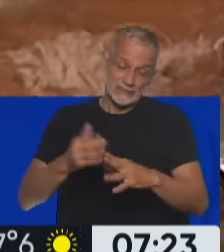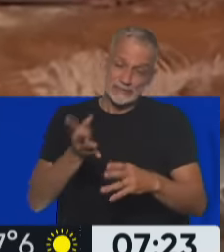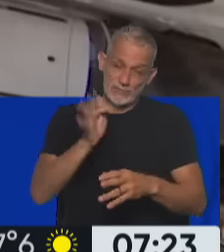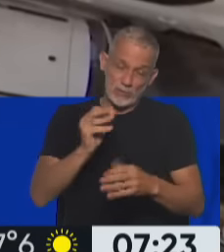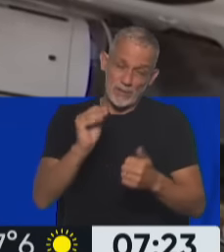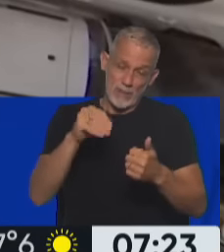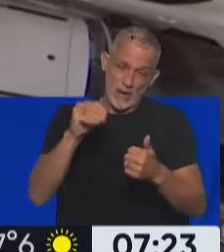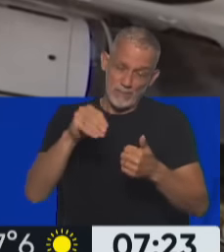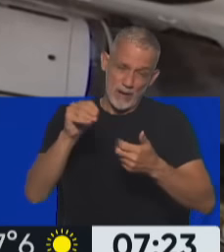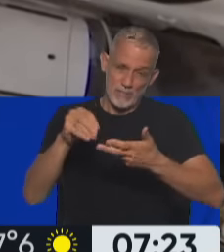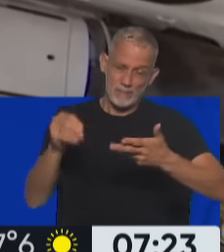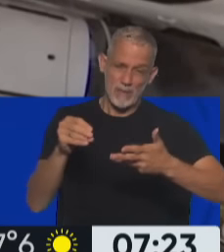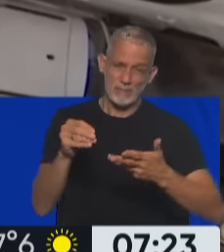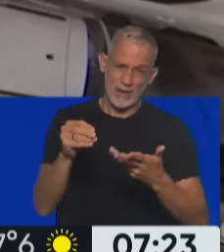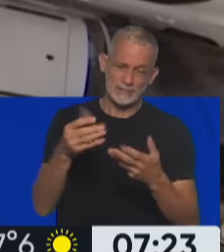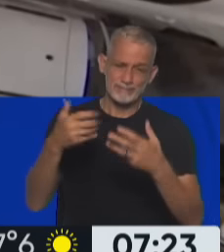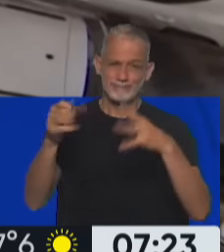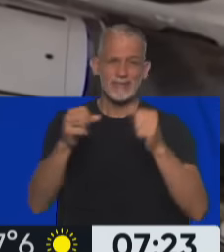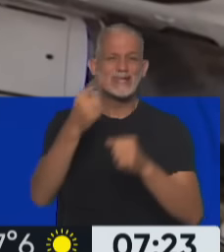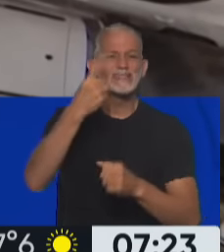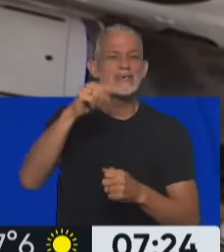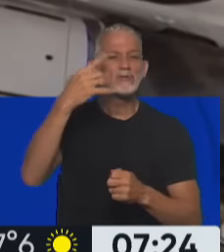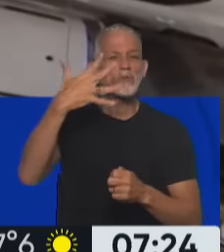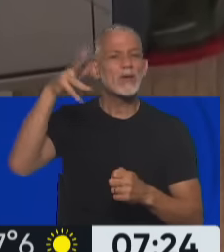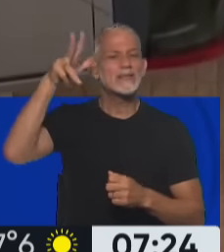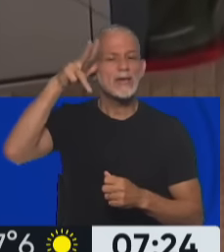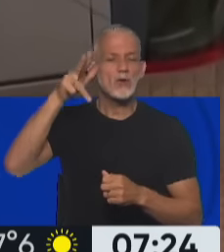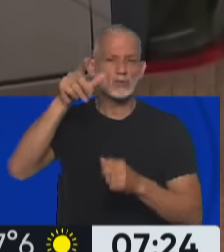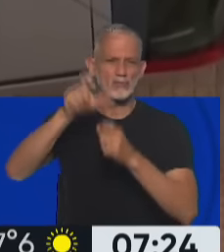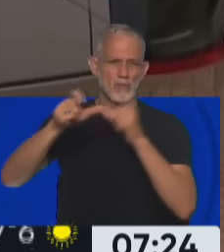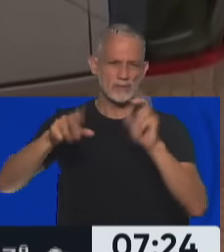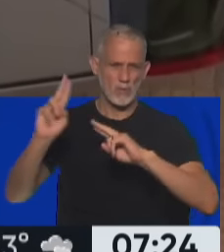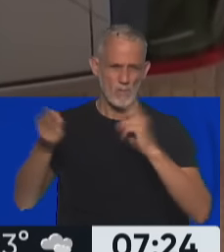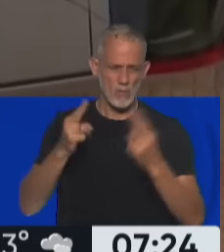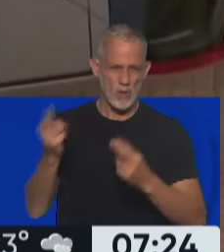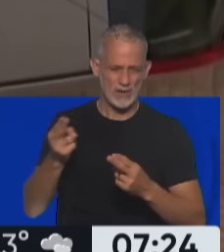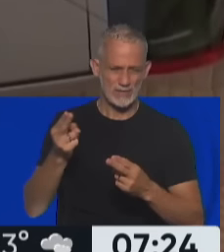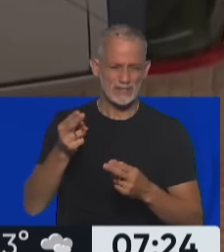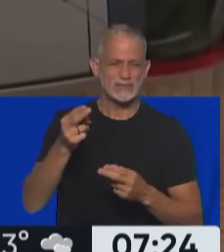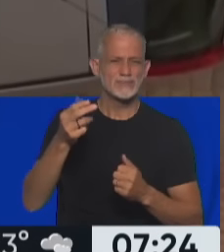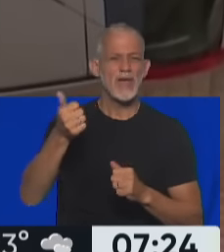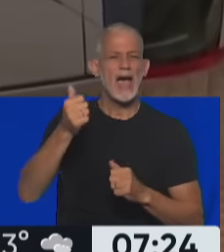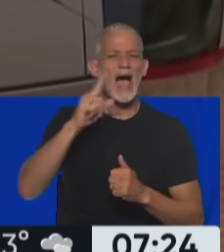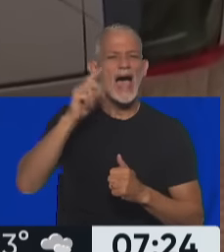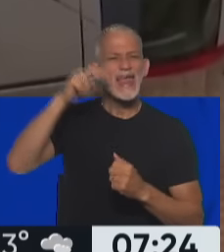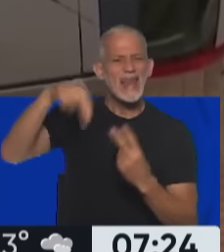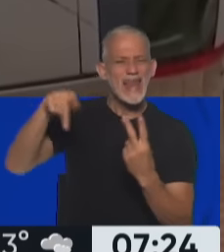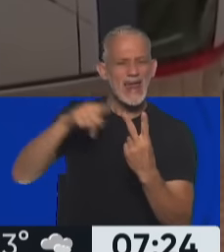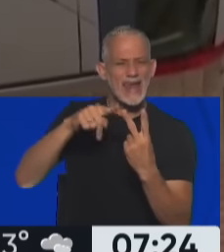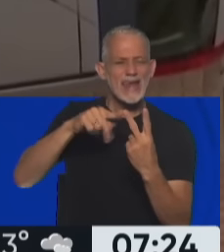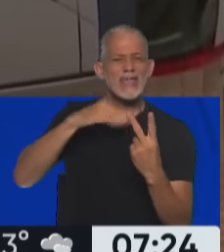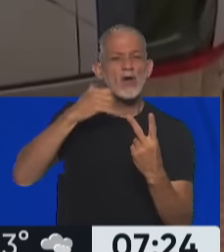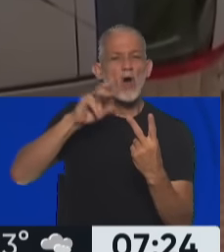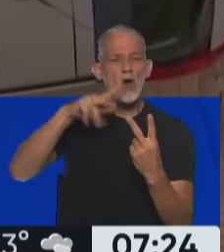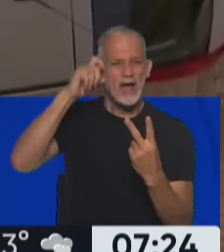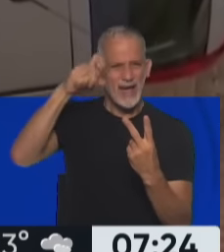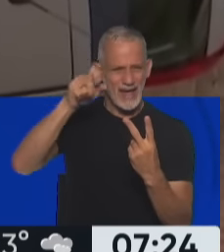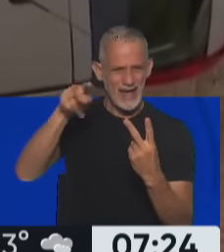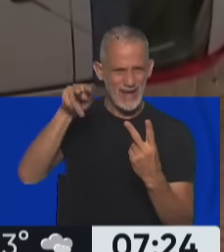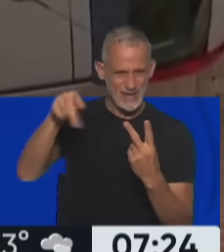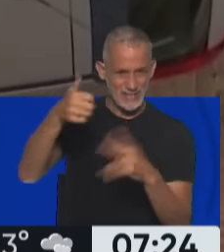va a quedar como provisoria, 158 muertos. Estamos con Ailén y Jorge que se encuentran